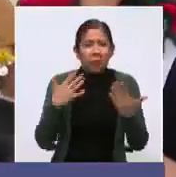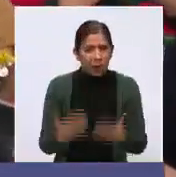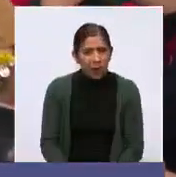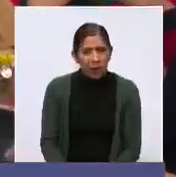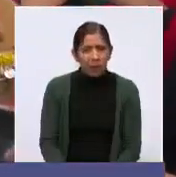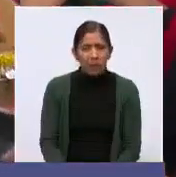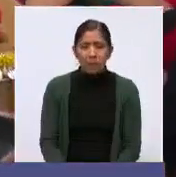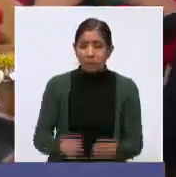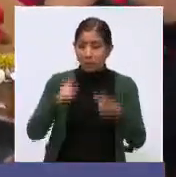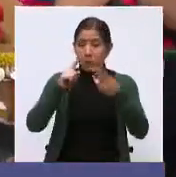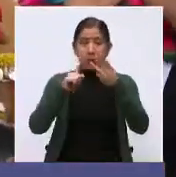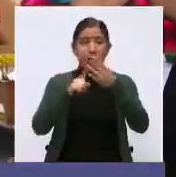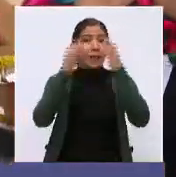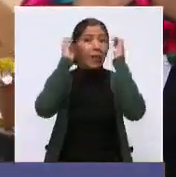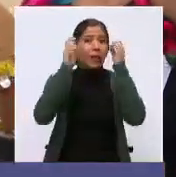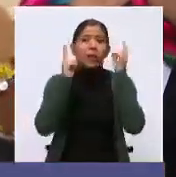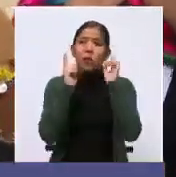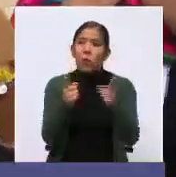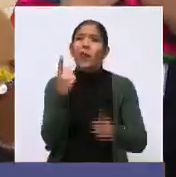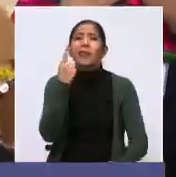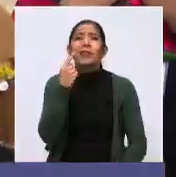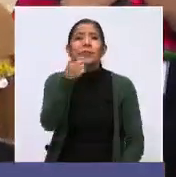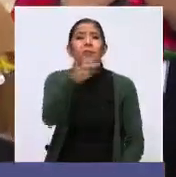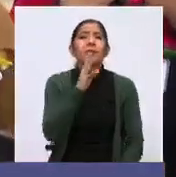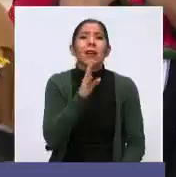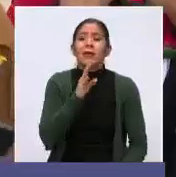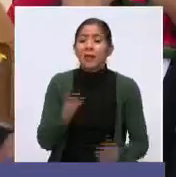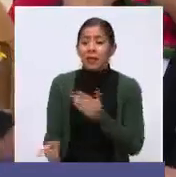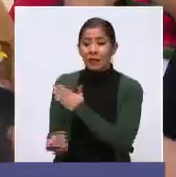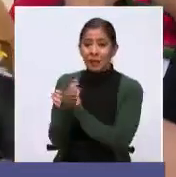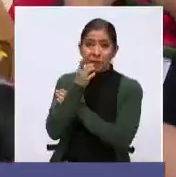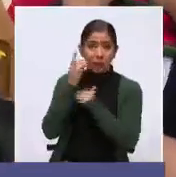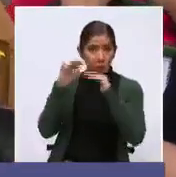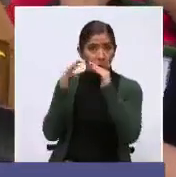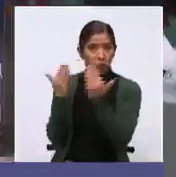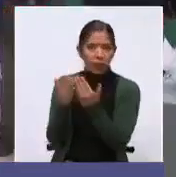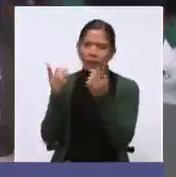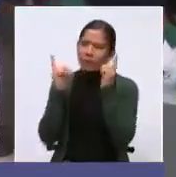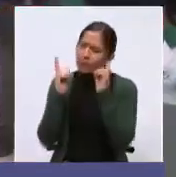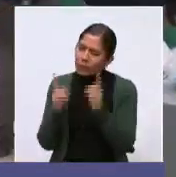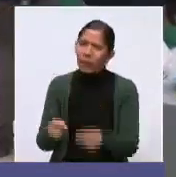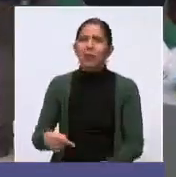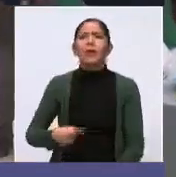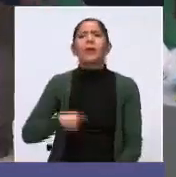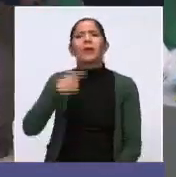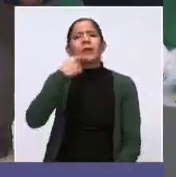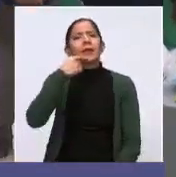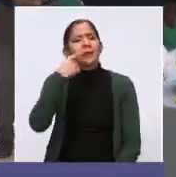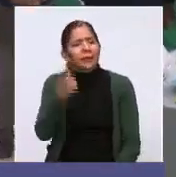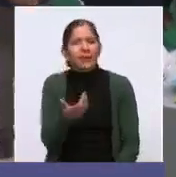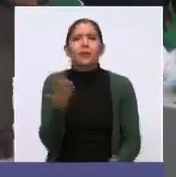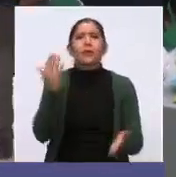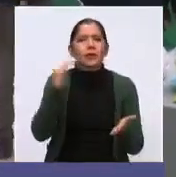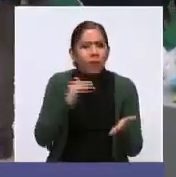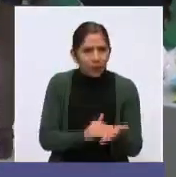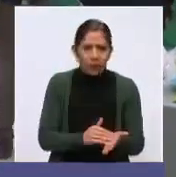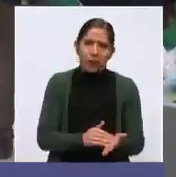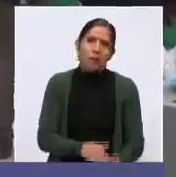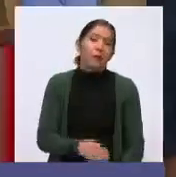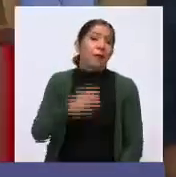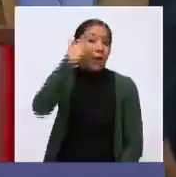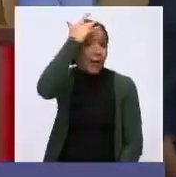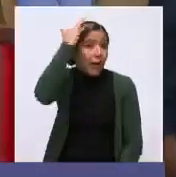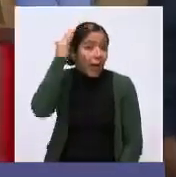el educación, igual como hablábamos del desayuno escolar. Por eso vuelvo a decir, en todo ese aspecto, más se está dedicando